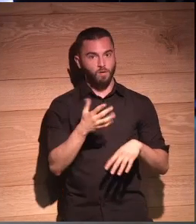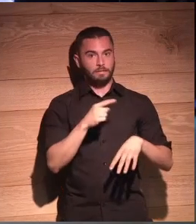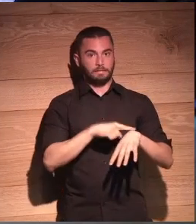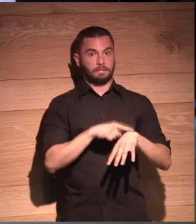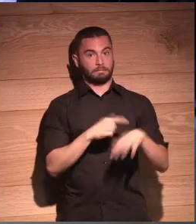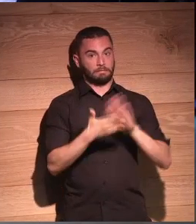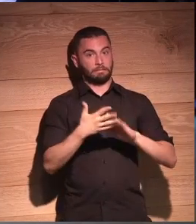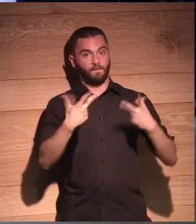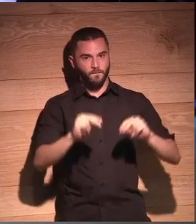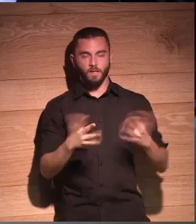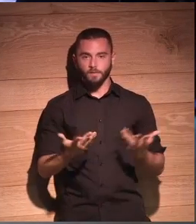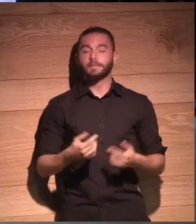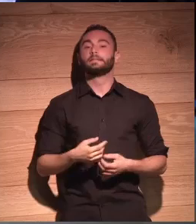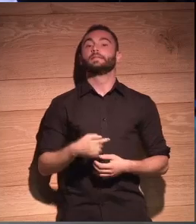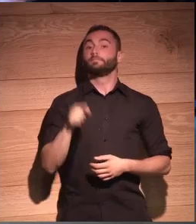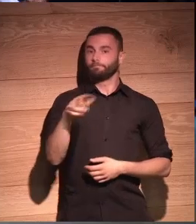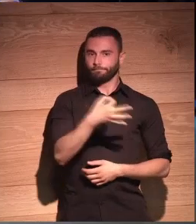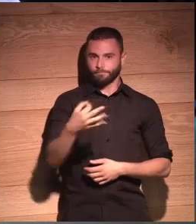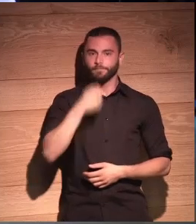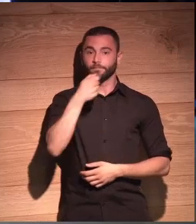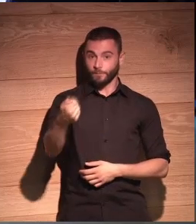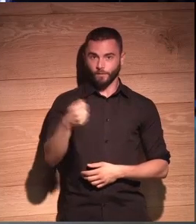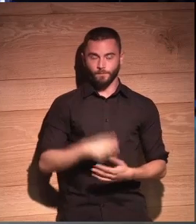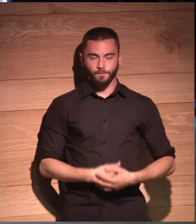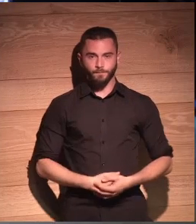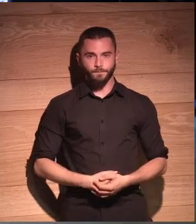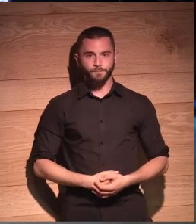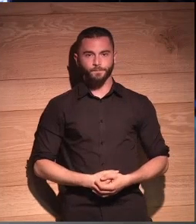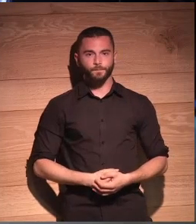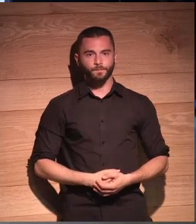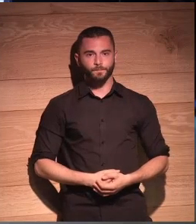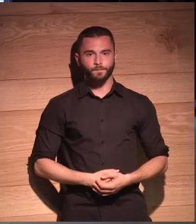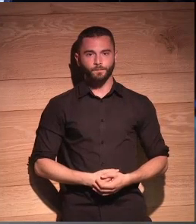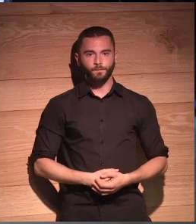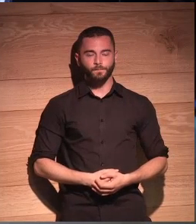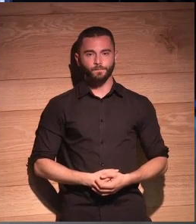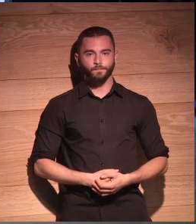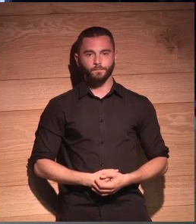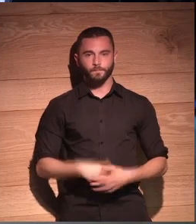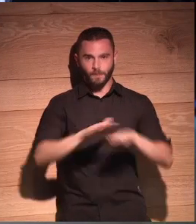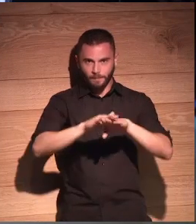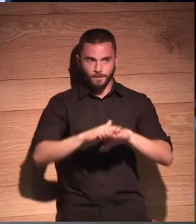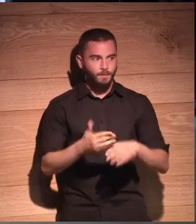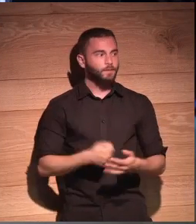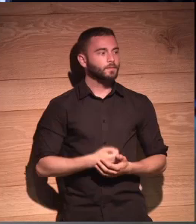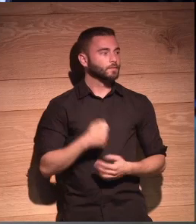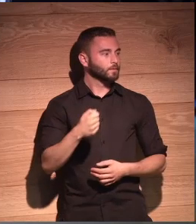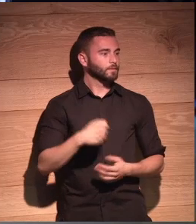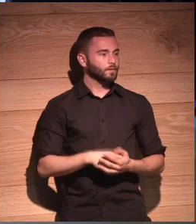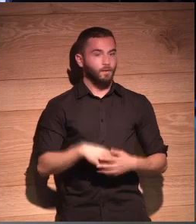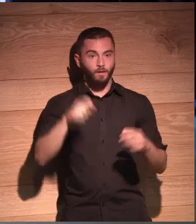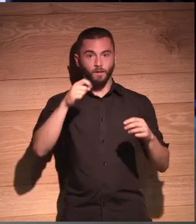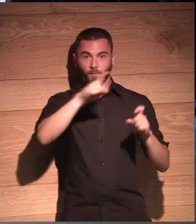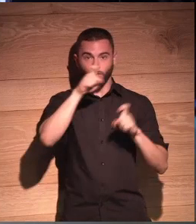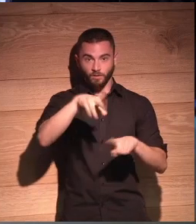tardar en acabar. Sí. ¿Micrófono por allí o...? Sí. Perdón. Se me había olvidado ya la